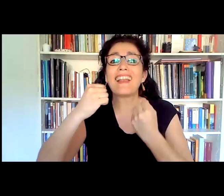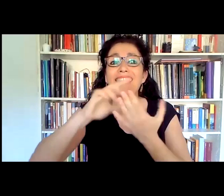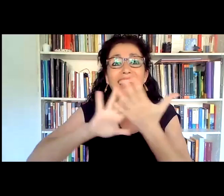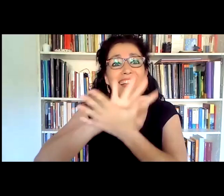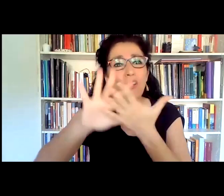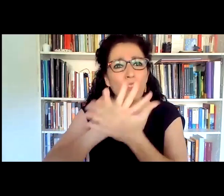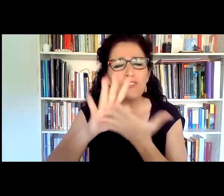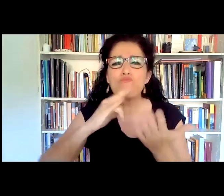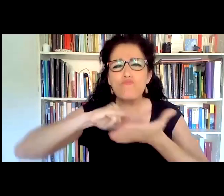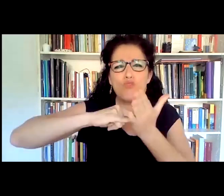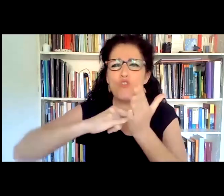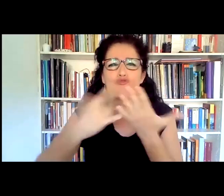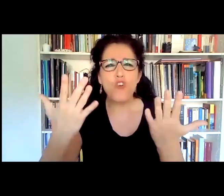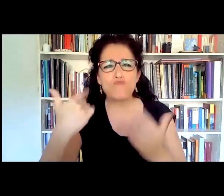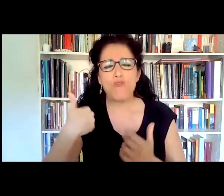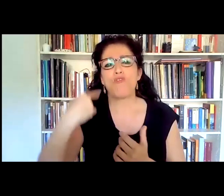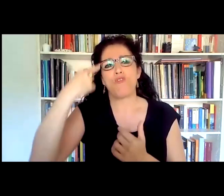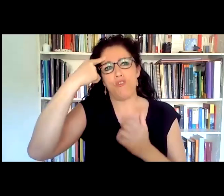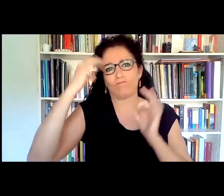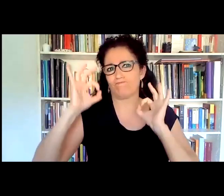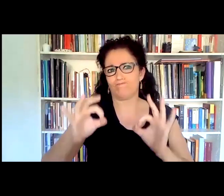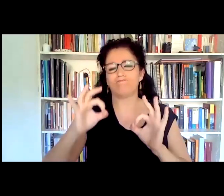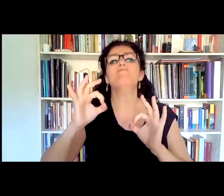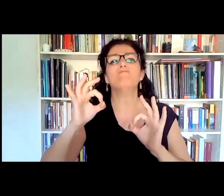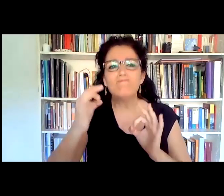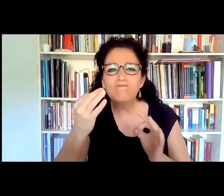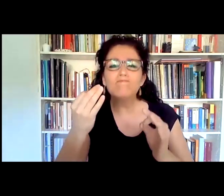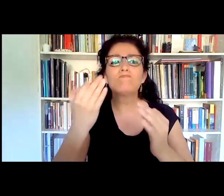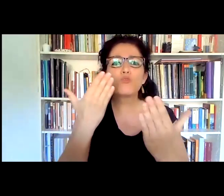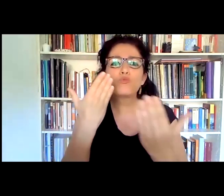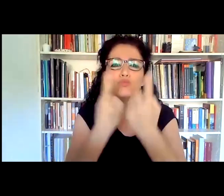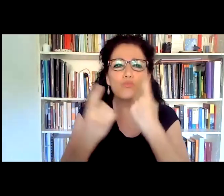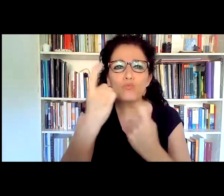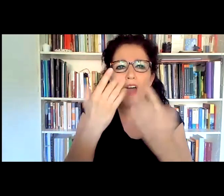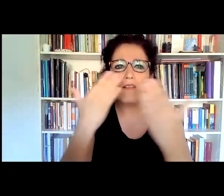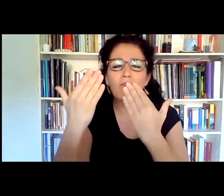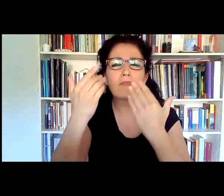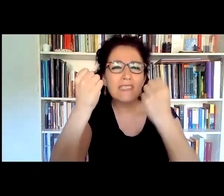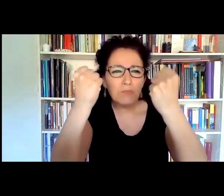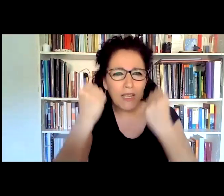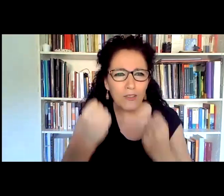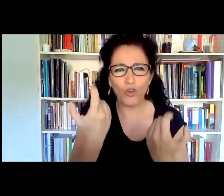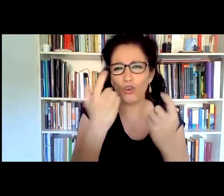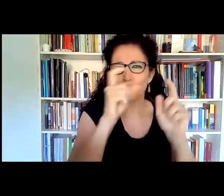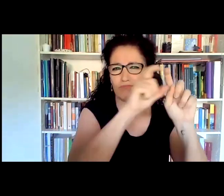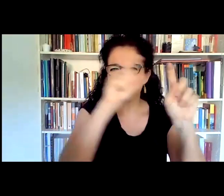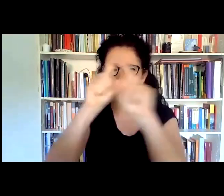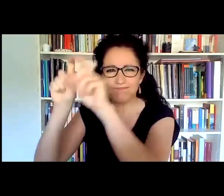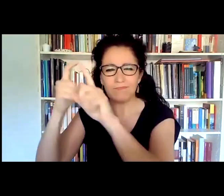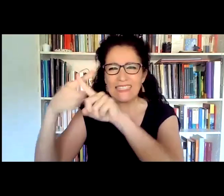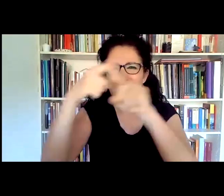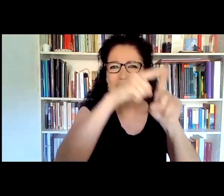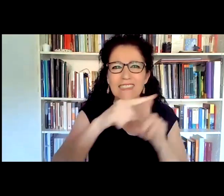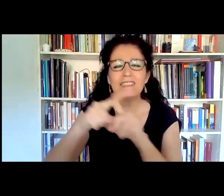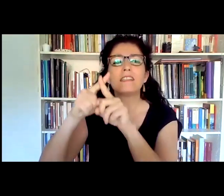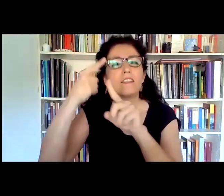buscar qué nivel de vitalidad tenía nuestra lengua. Lo hicimos a través de una serie